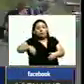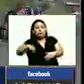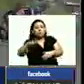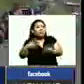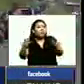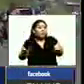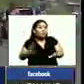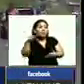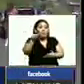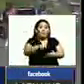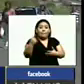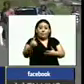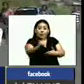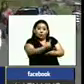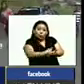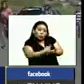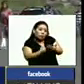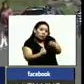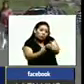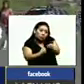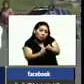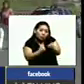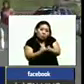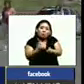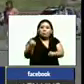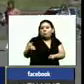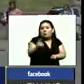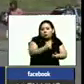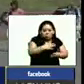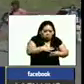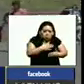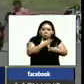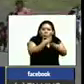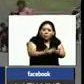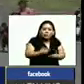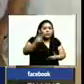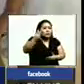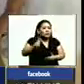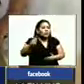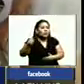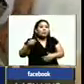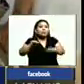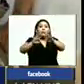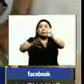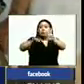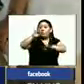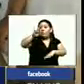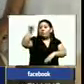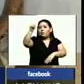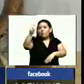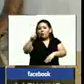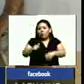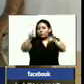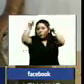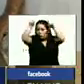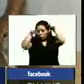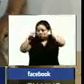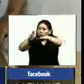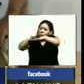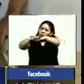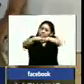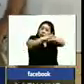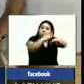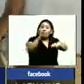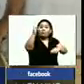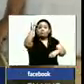Y quienes han recibido El apoyo De trabajadores humanitarios A quienes cada 19 de agosto La ONU Hace un llamado A